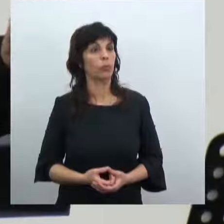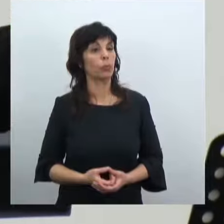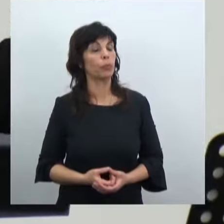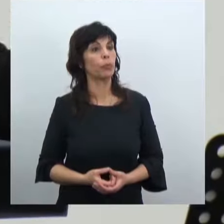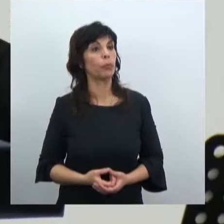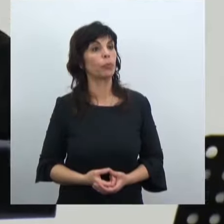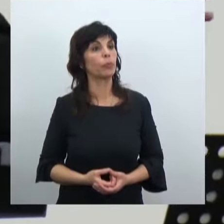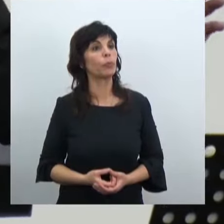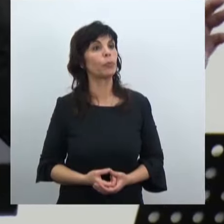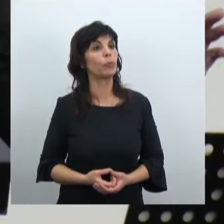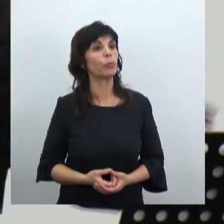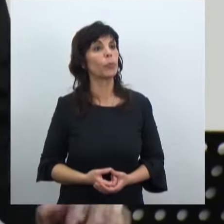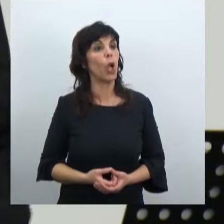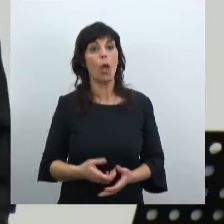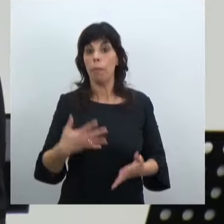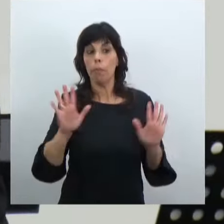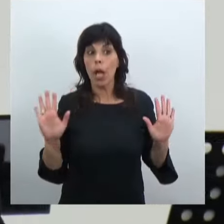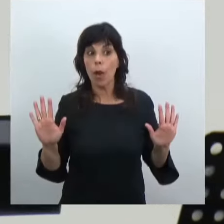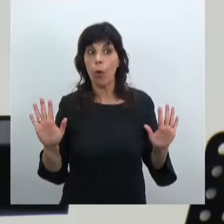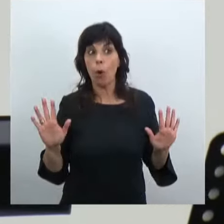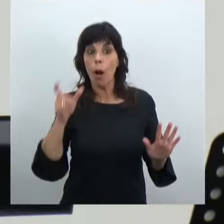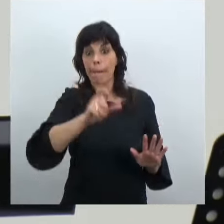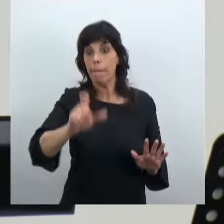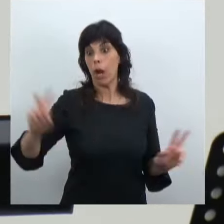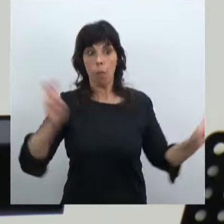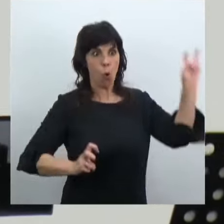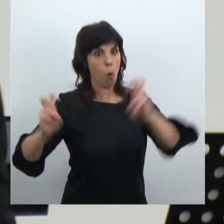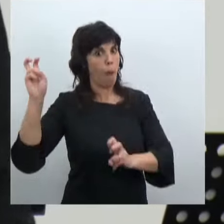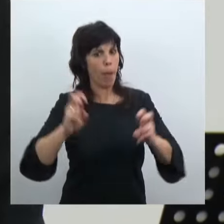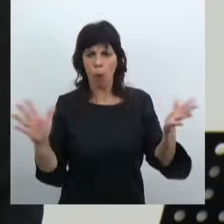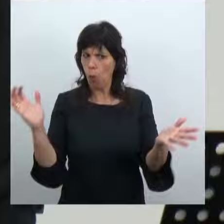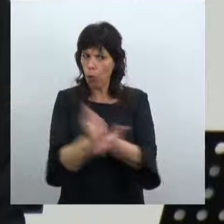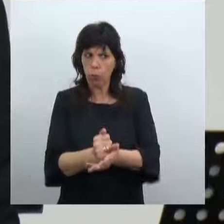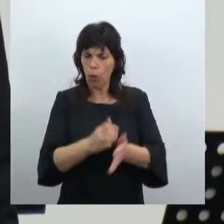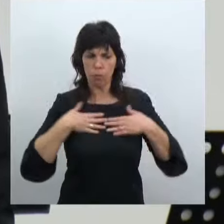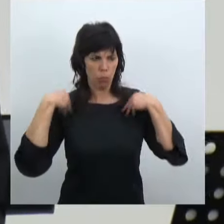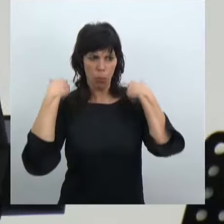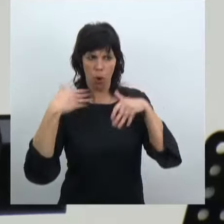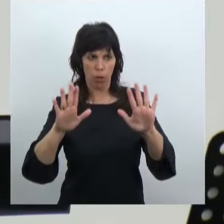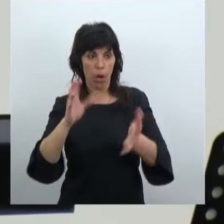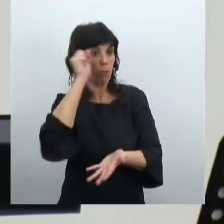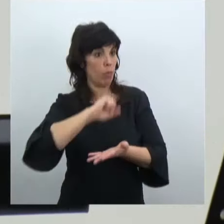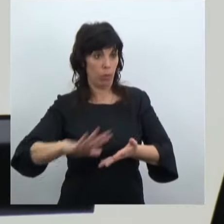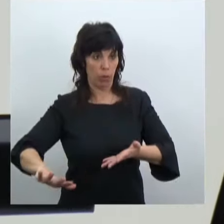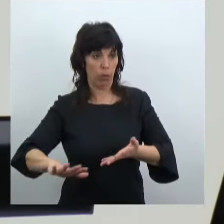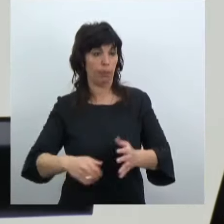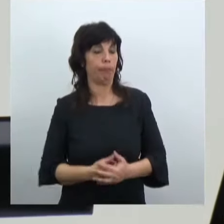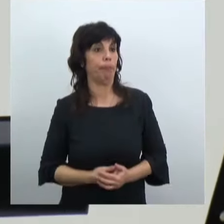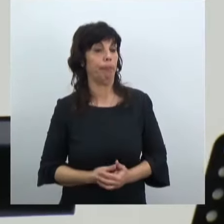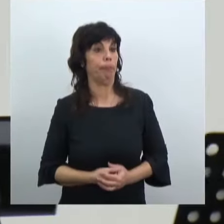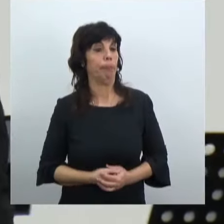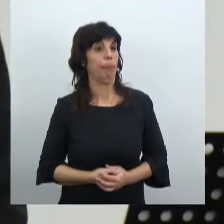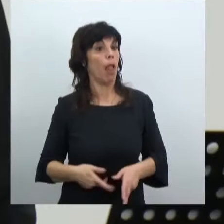quiero hacer un concierto gratuito para todos los que quieran alabar y adorar al Señor. ¿De acuerdo? Ok.